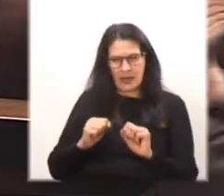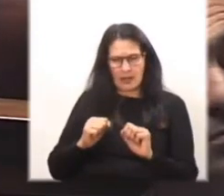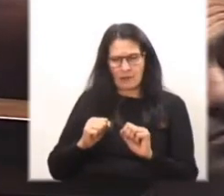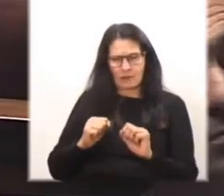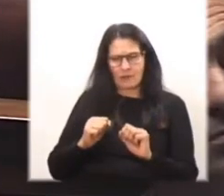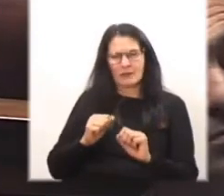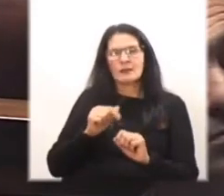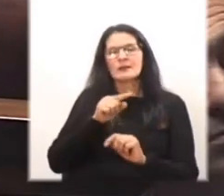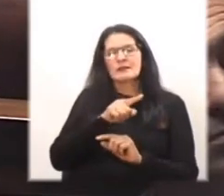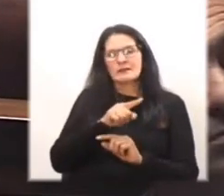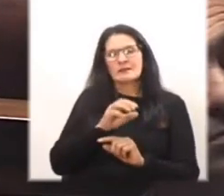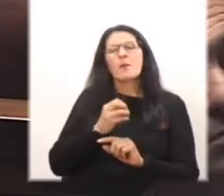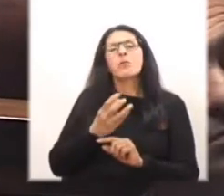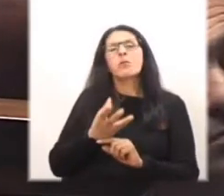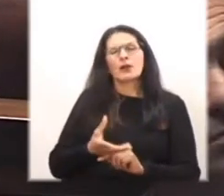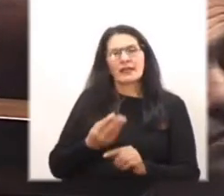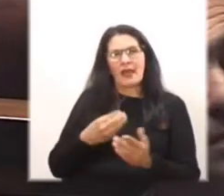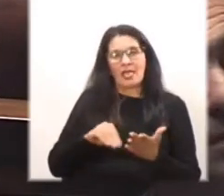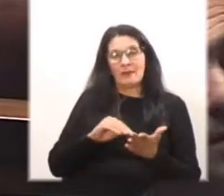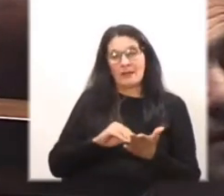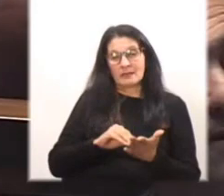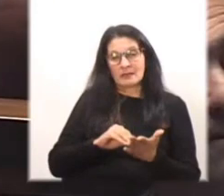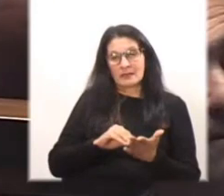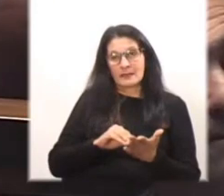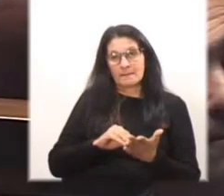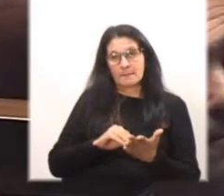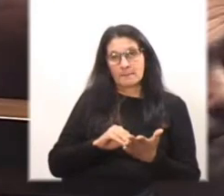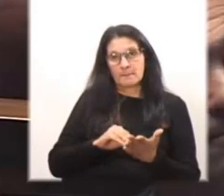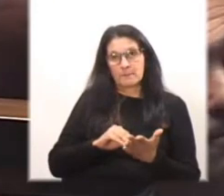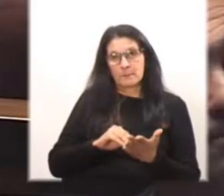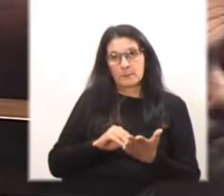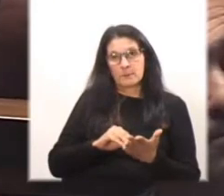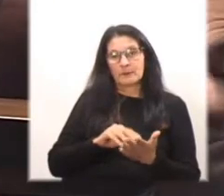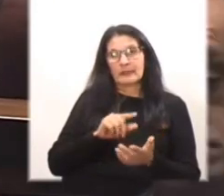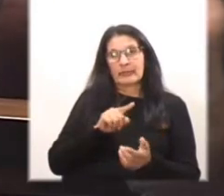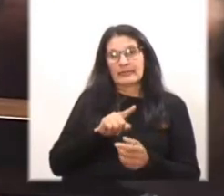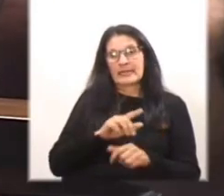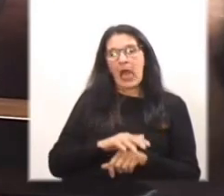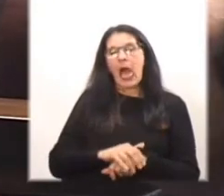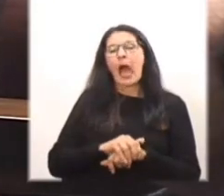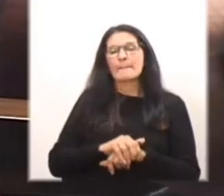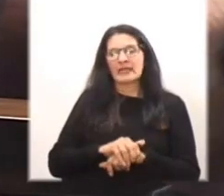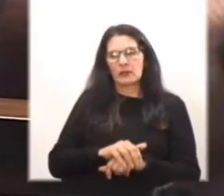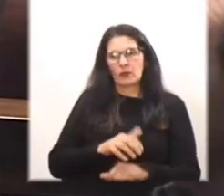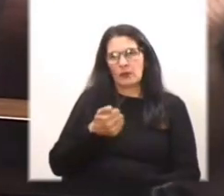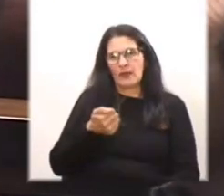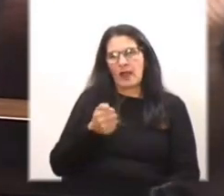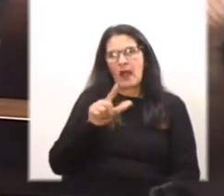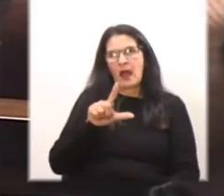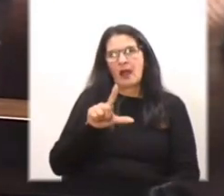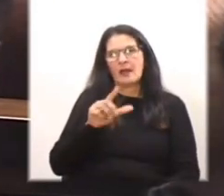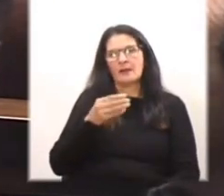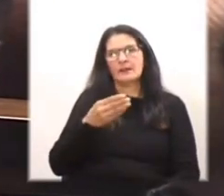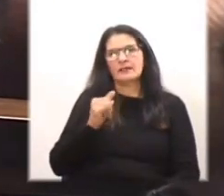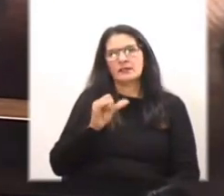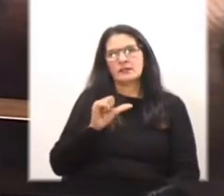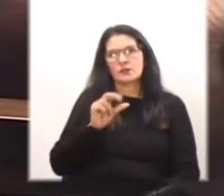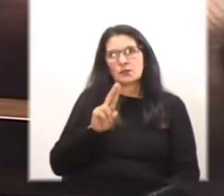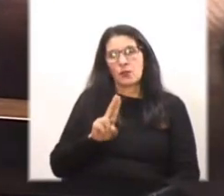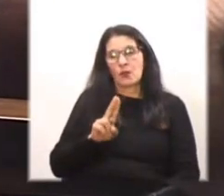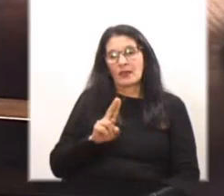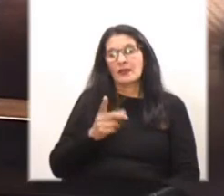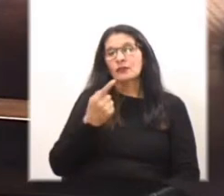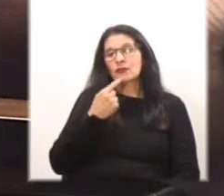sino porque además es amigo de Albizu. Y Albizu se jacta de que